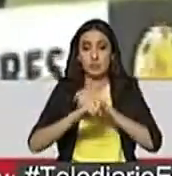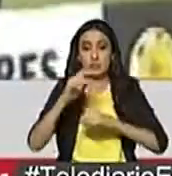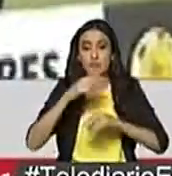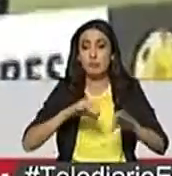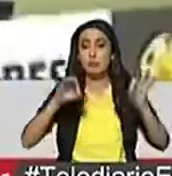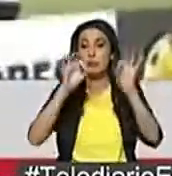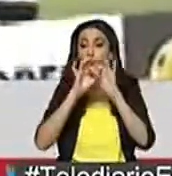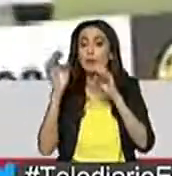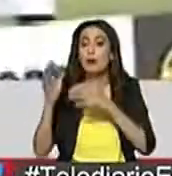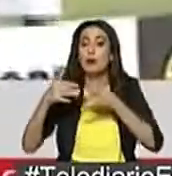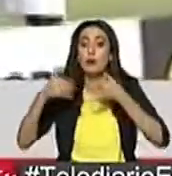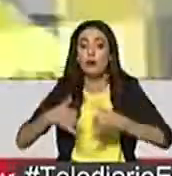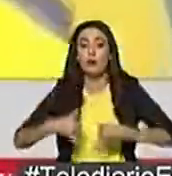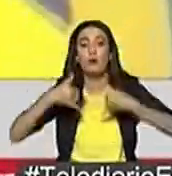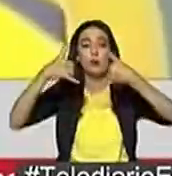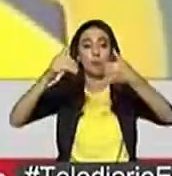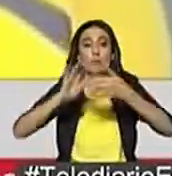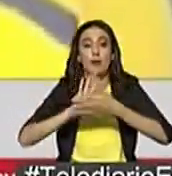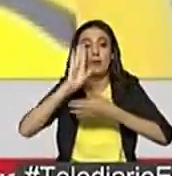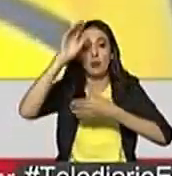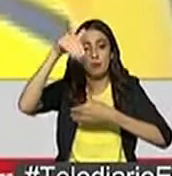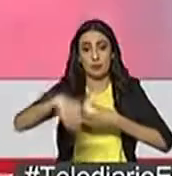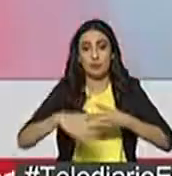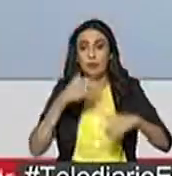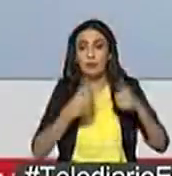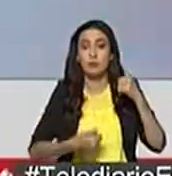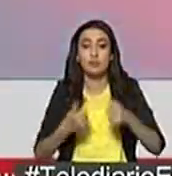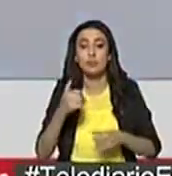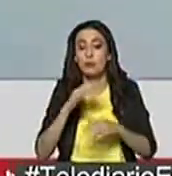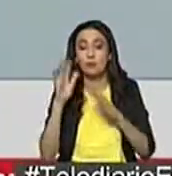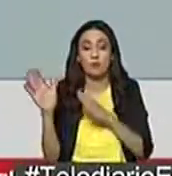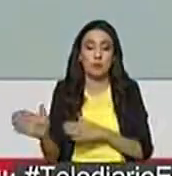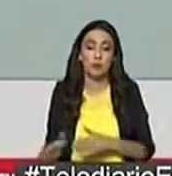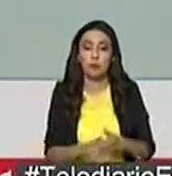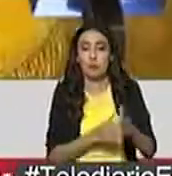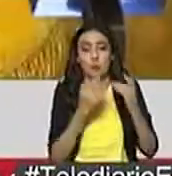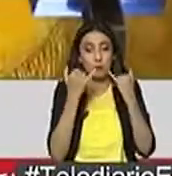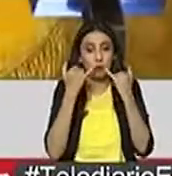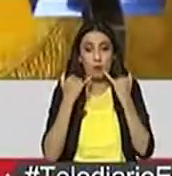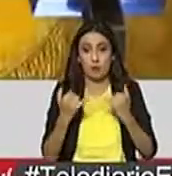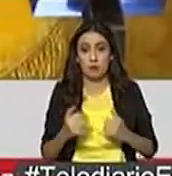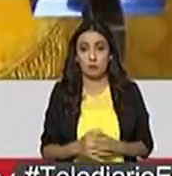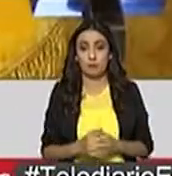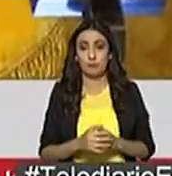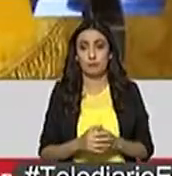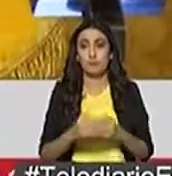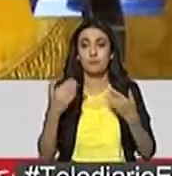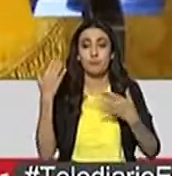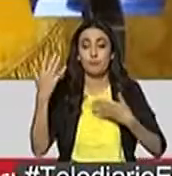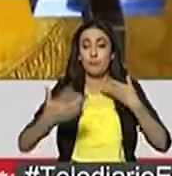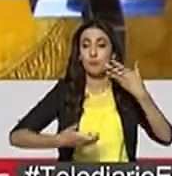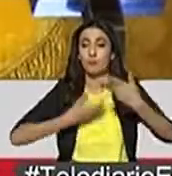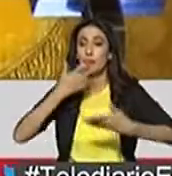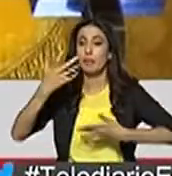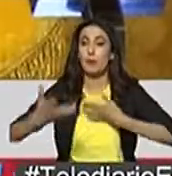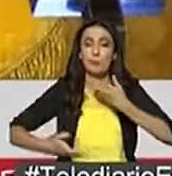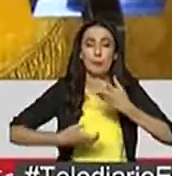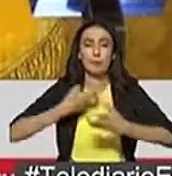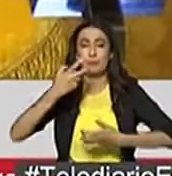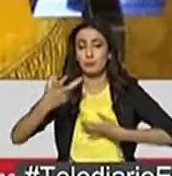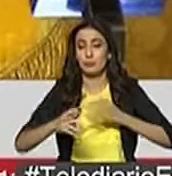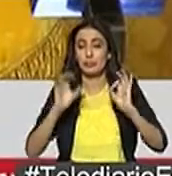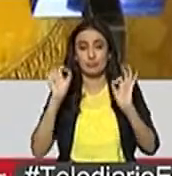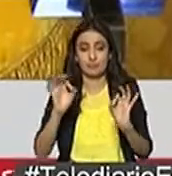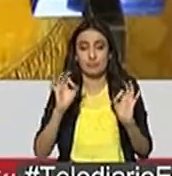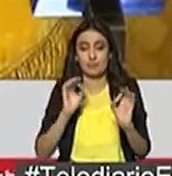los partidos de Copa Libertadores fueron directamente entregadas a los damnificados del terremoto. Todavía nos emociona que esa acción a favor de quienes en ese